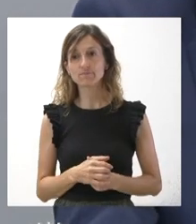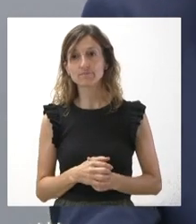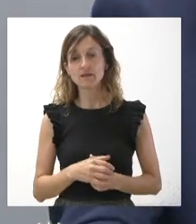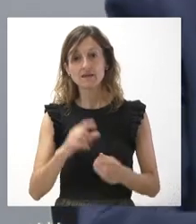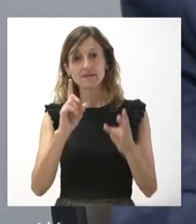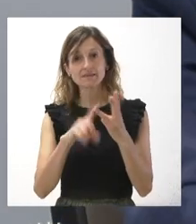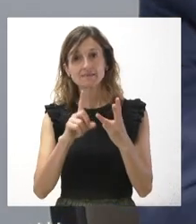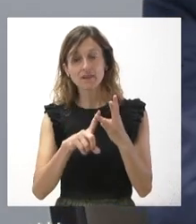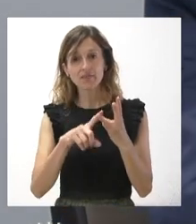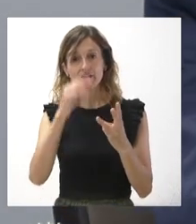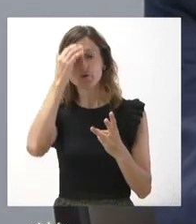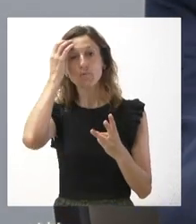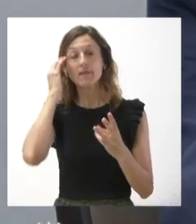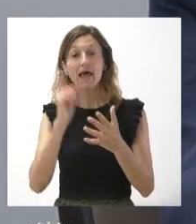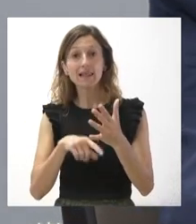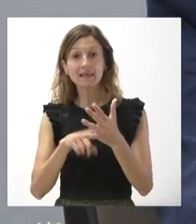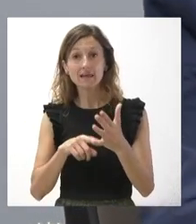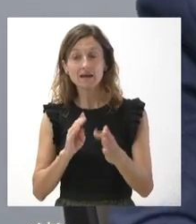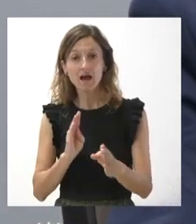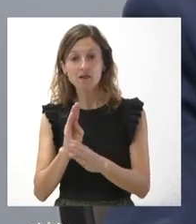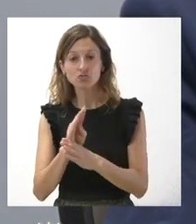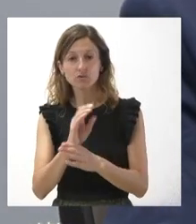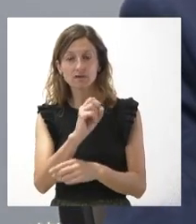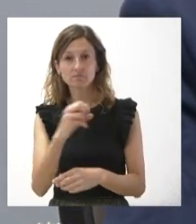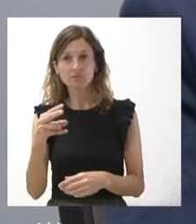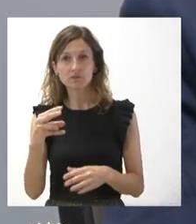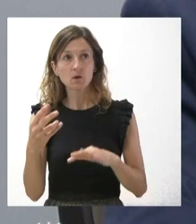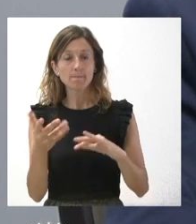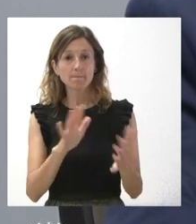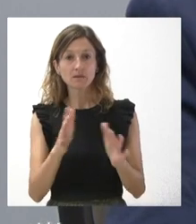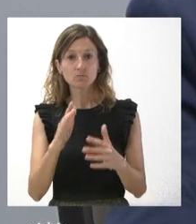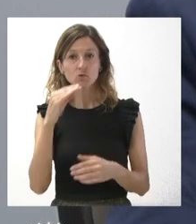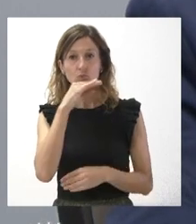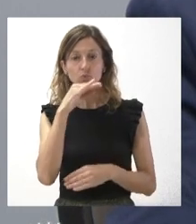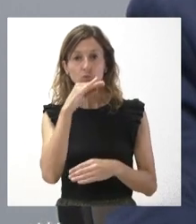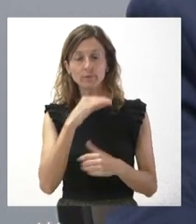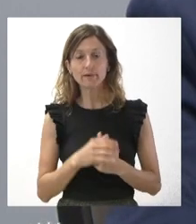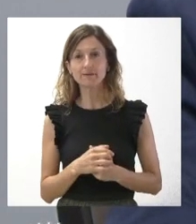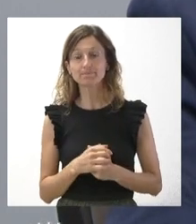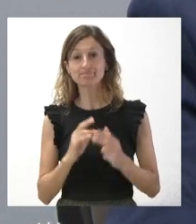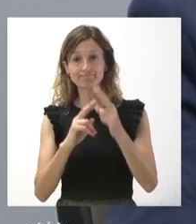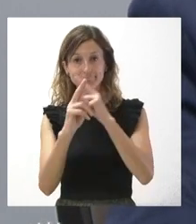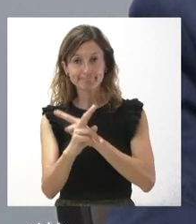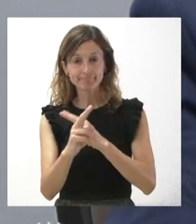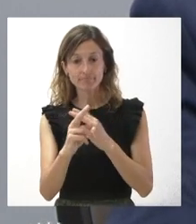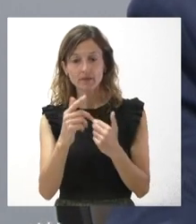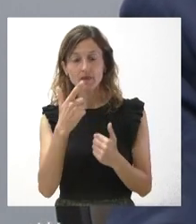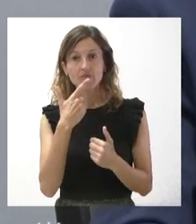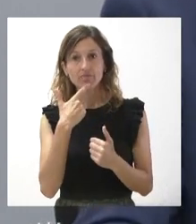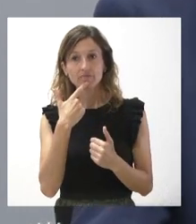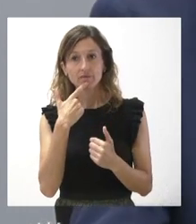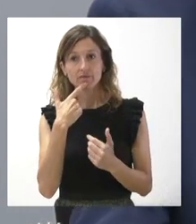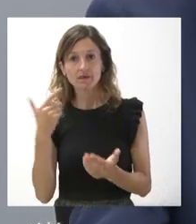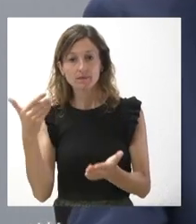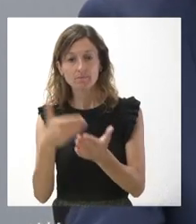tercer lugar, las ayudas al alquiler, que van a estar resueltas en torno al mes de octubre, registran una petición